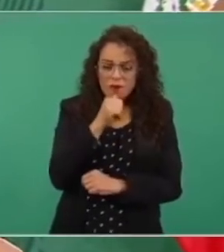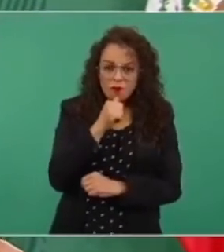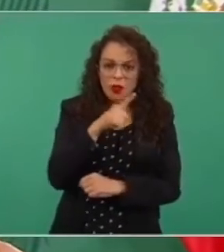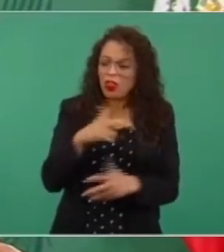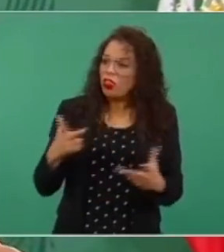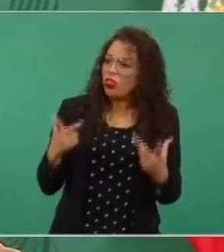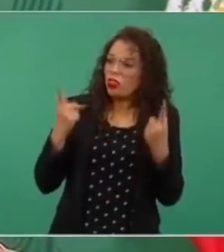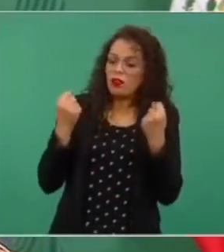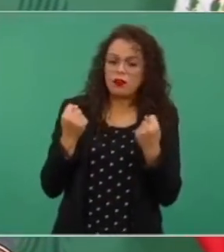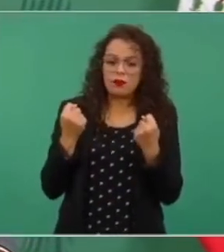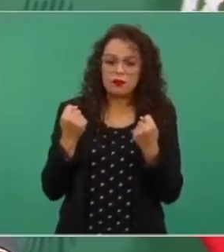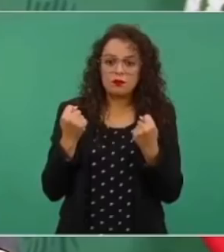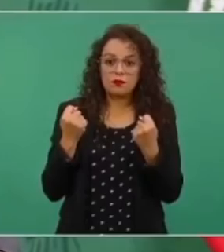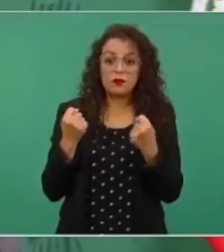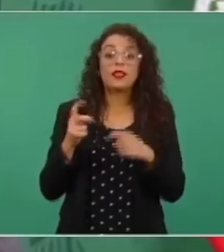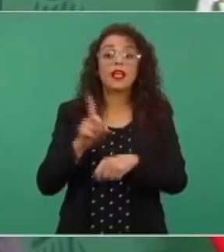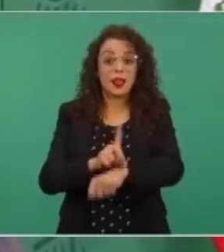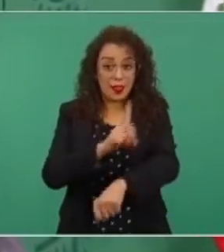Desde Salinas.